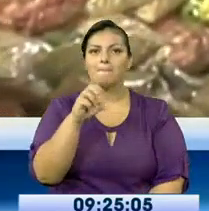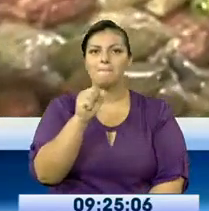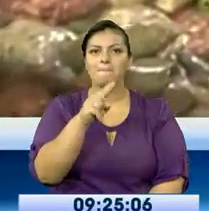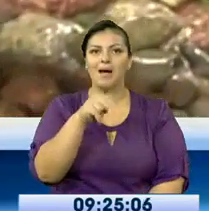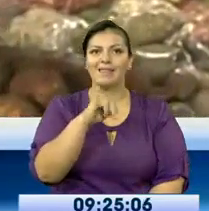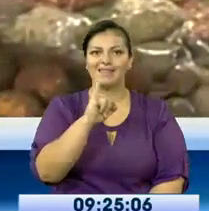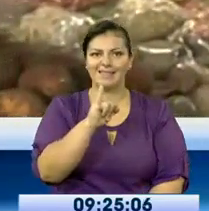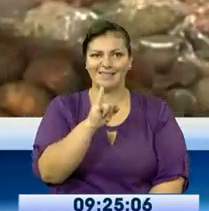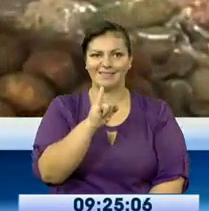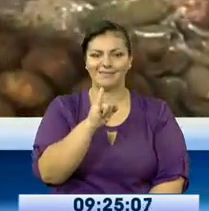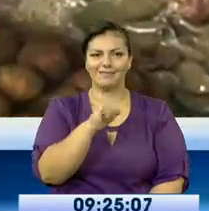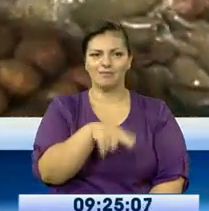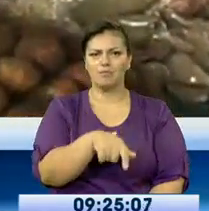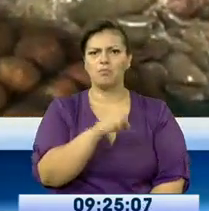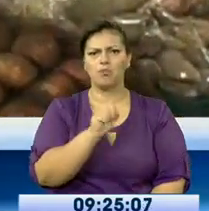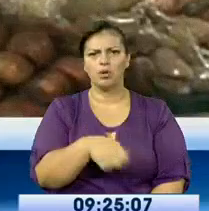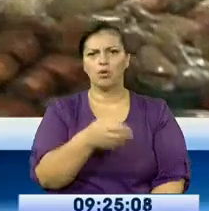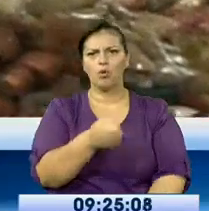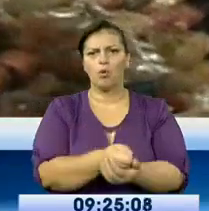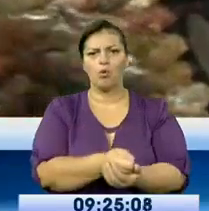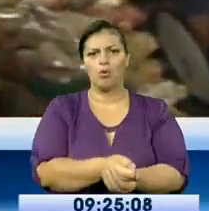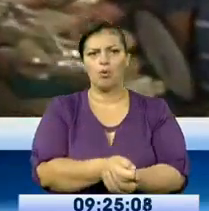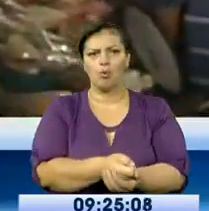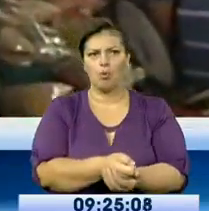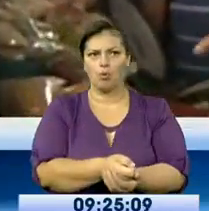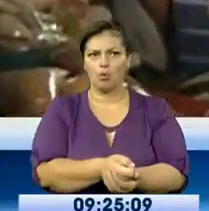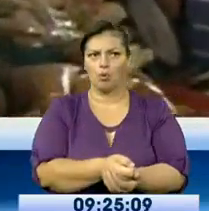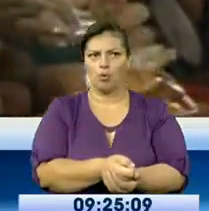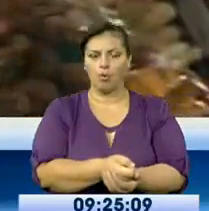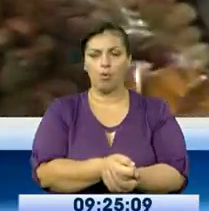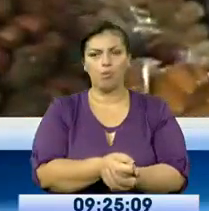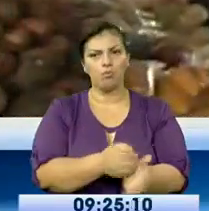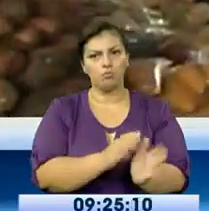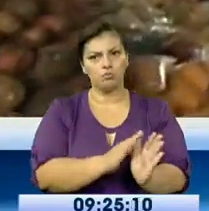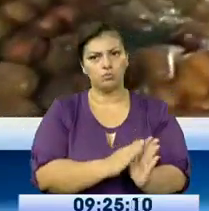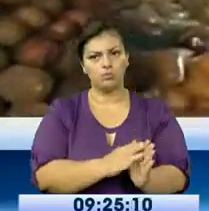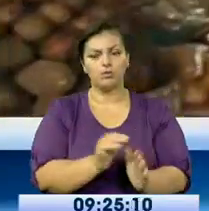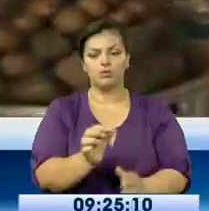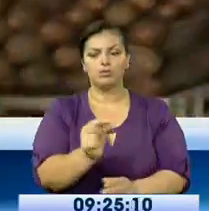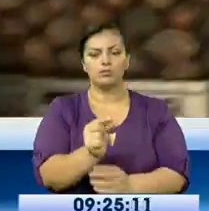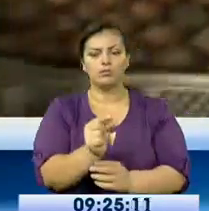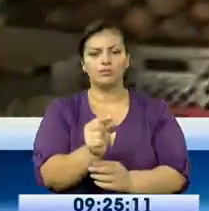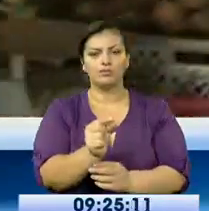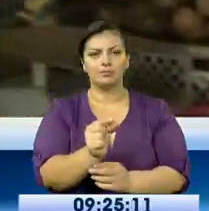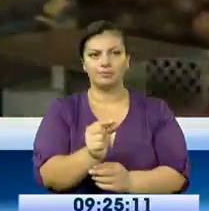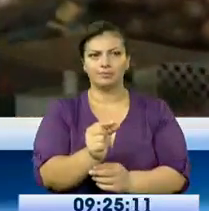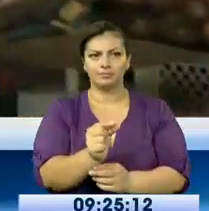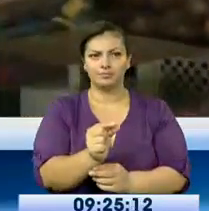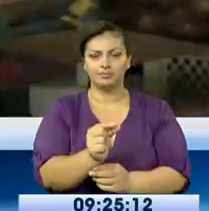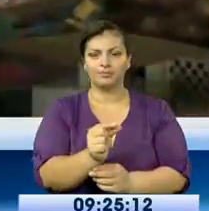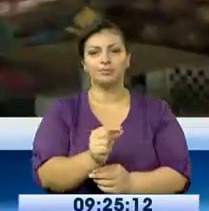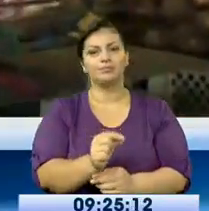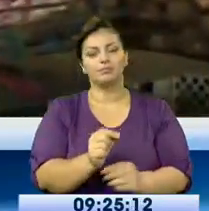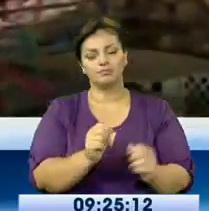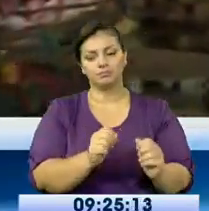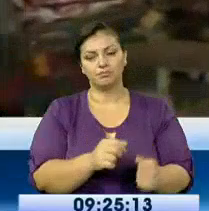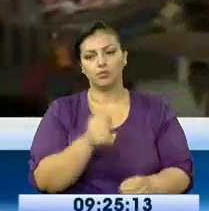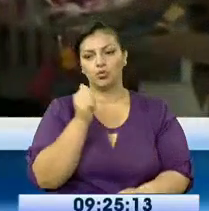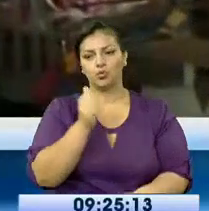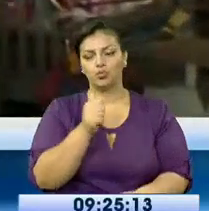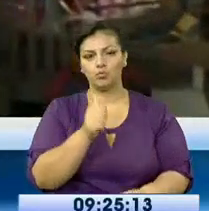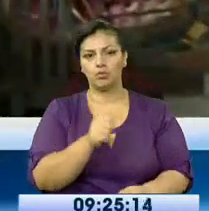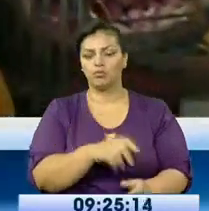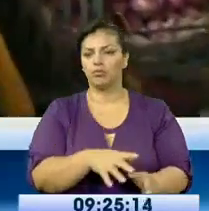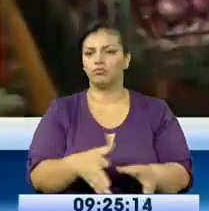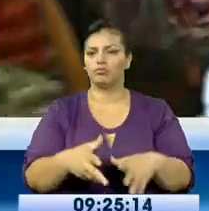mucho mejor para la comida porque dicen que este aguadito ya viene rebajado así me contaron quién sabe quién sabe de la cocina